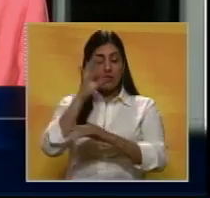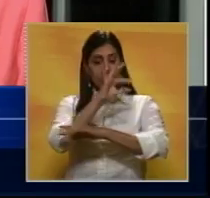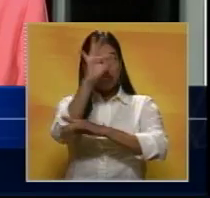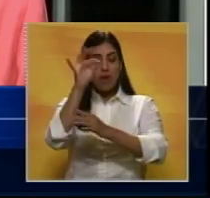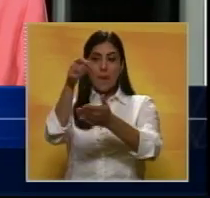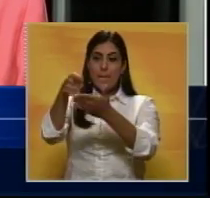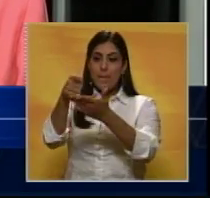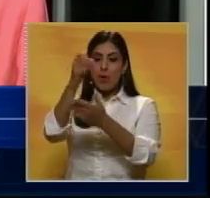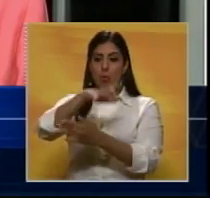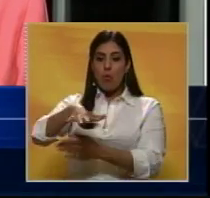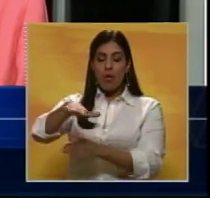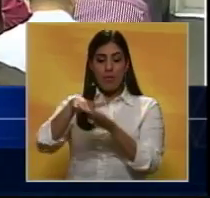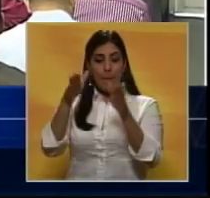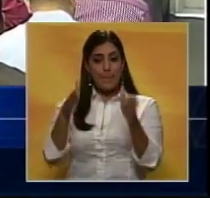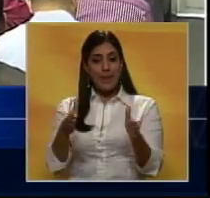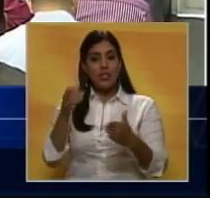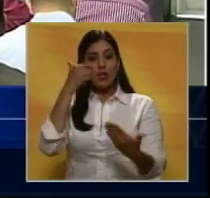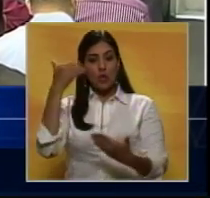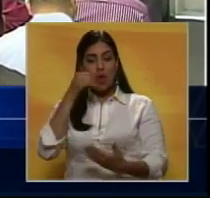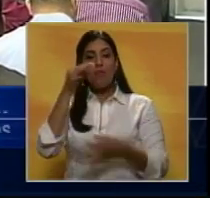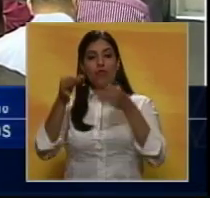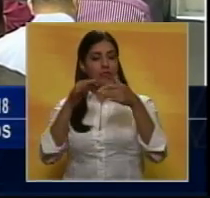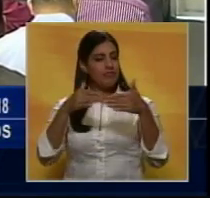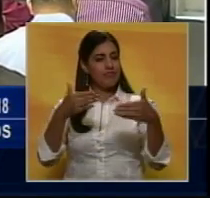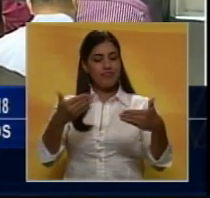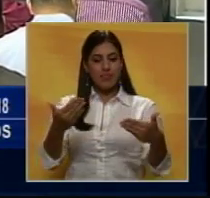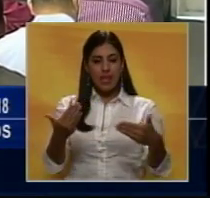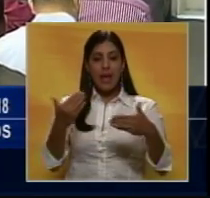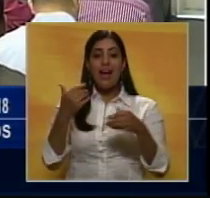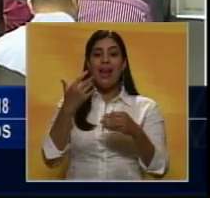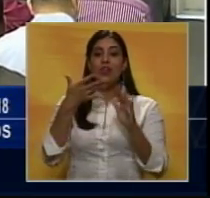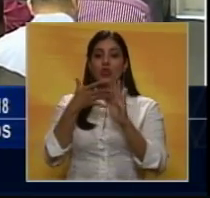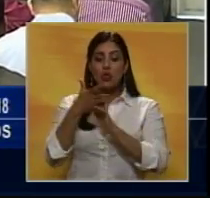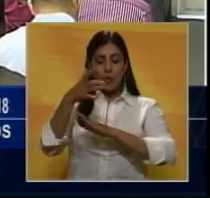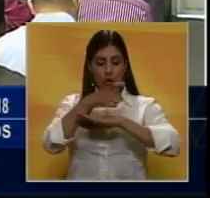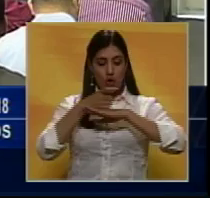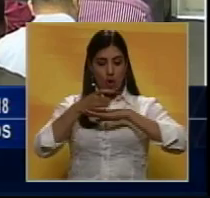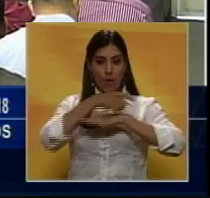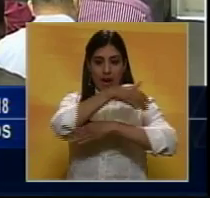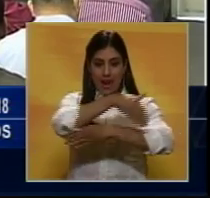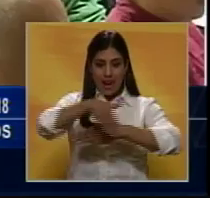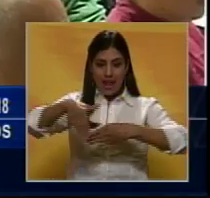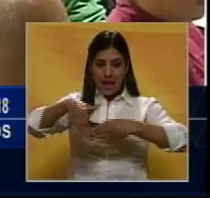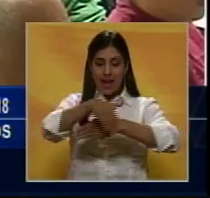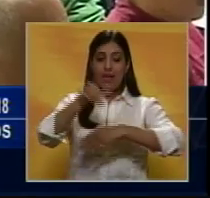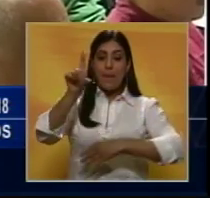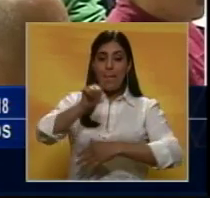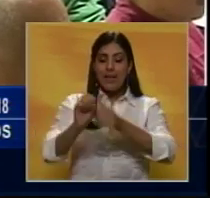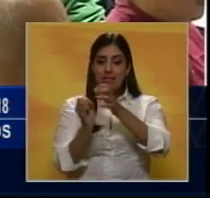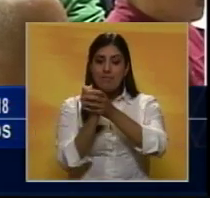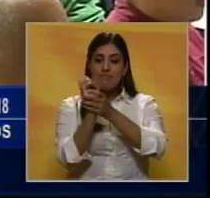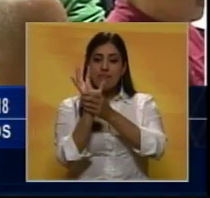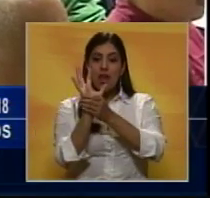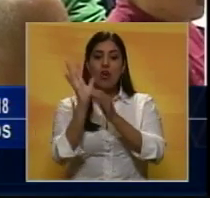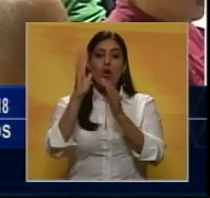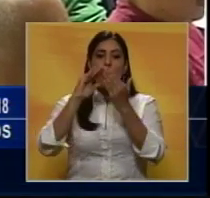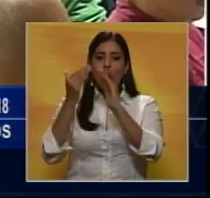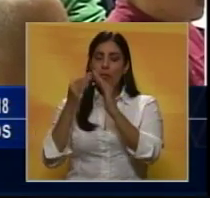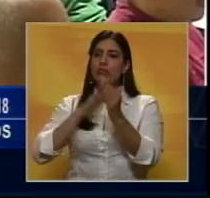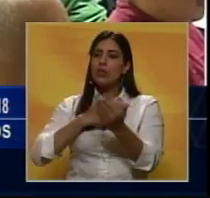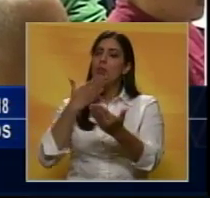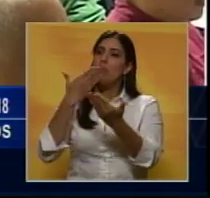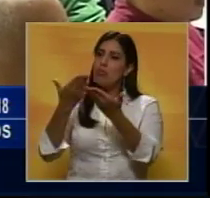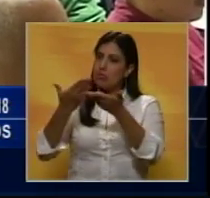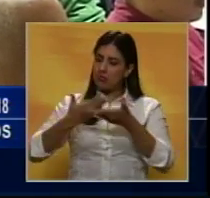de presupuesto popular, el ministro Ricardo Menéndez informó que a través del gobierno de calle, en el mes de mayo, las comunidades comenzarán a presentar